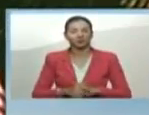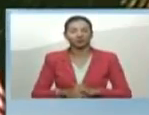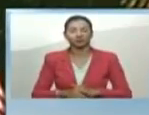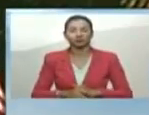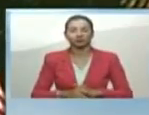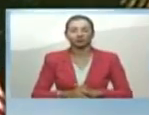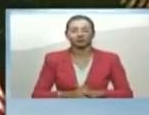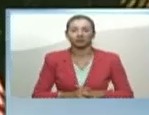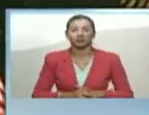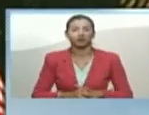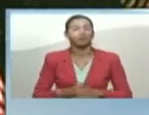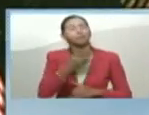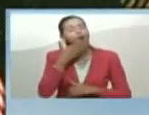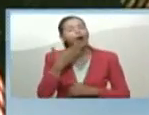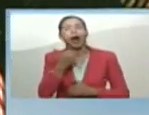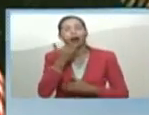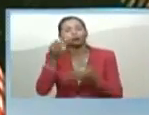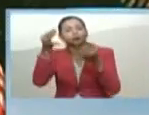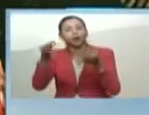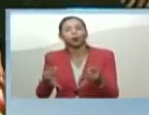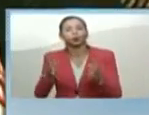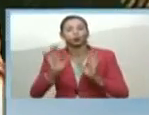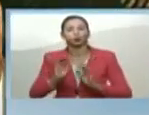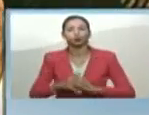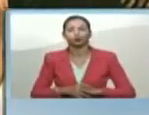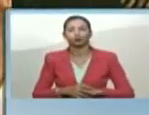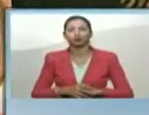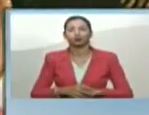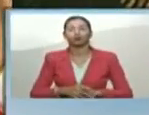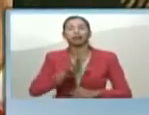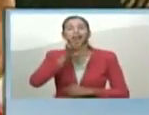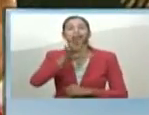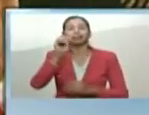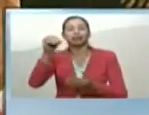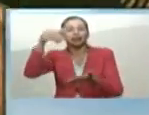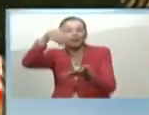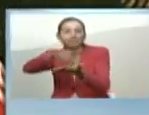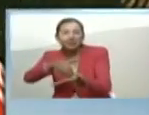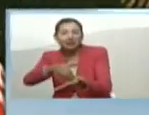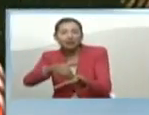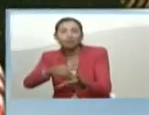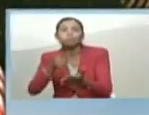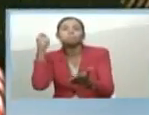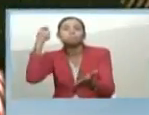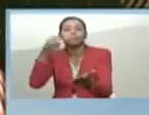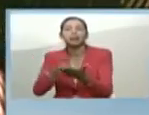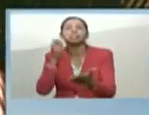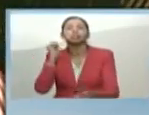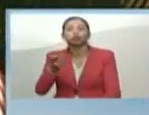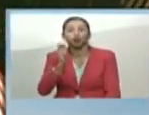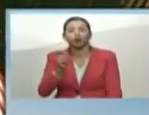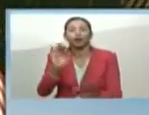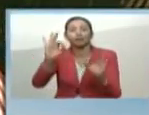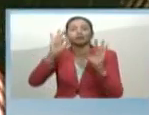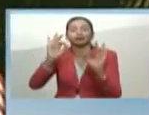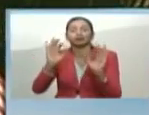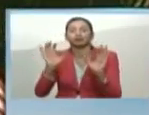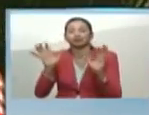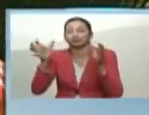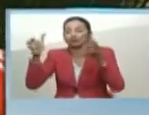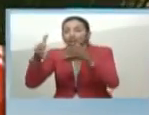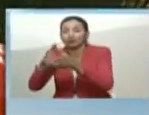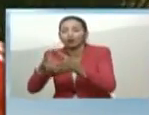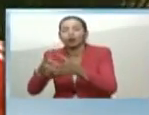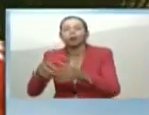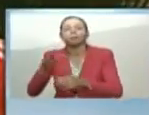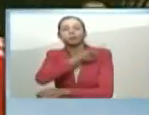por lo seguro vamos a crear 30.000 pensiones especiales para la gran misión José